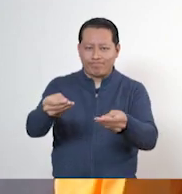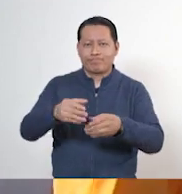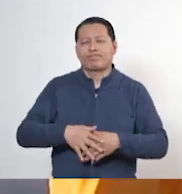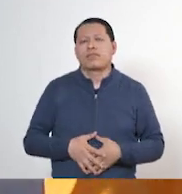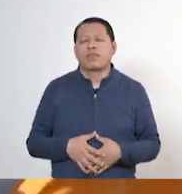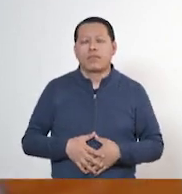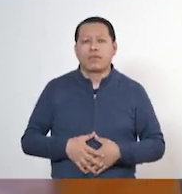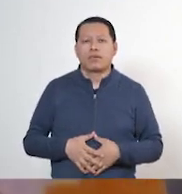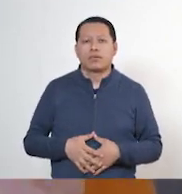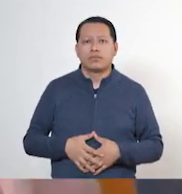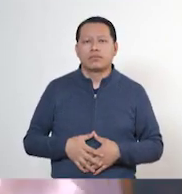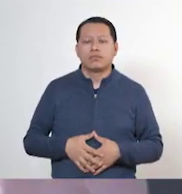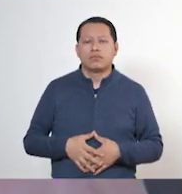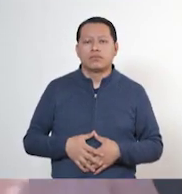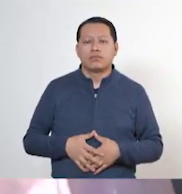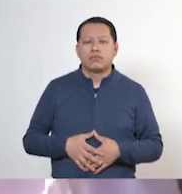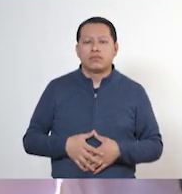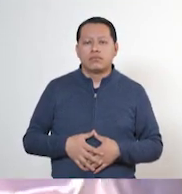hermana. A ver.